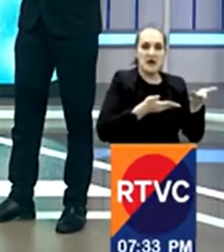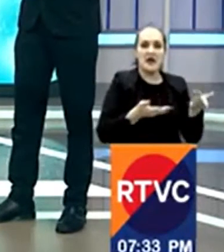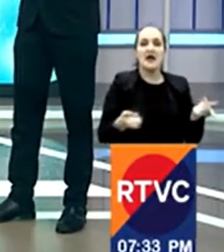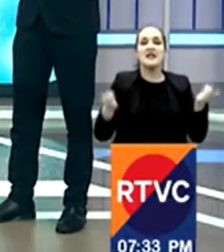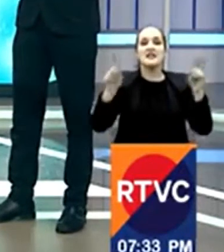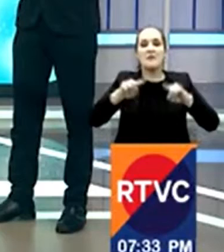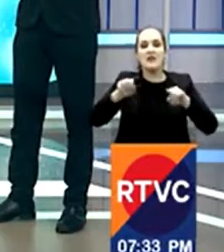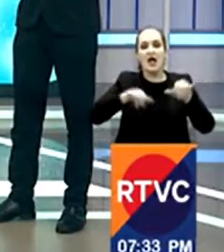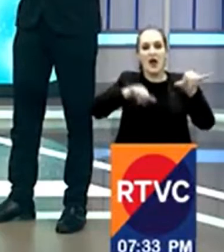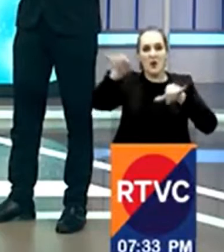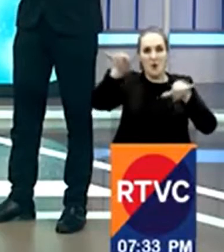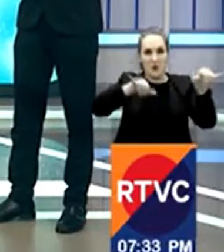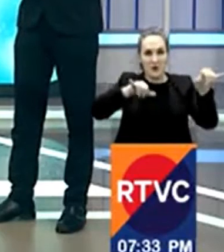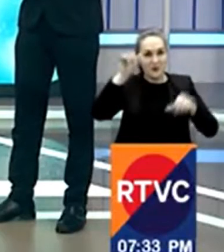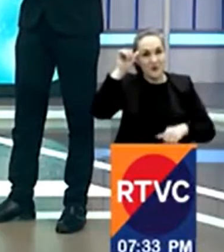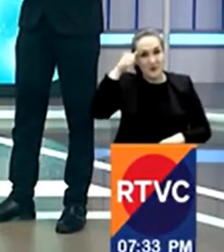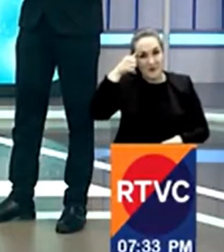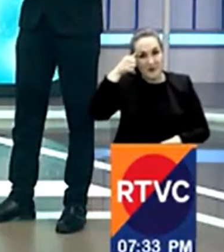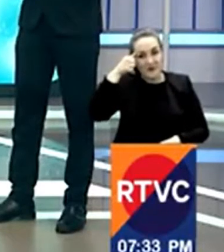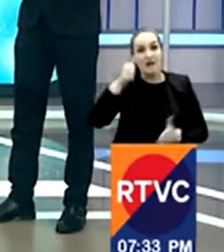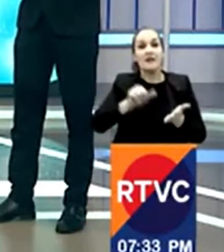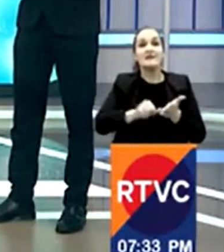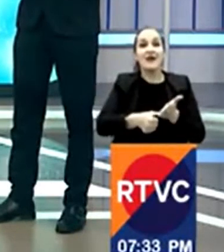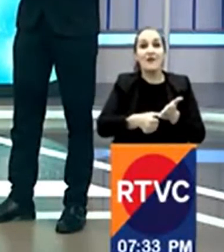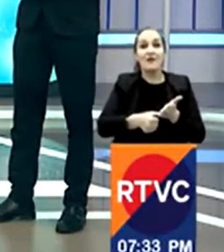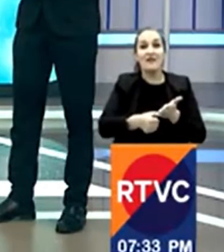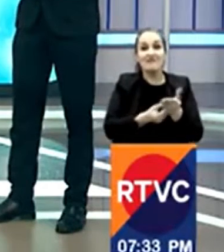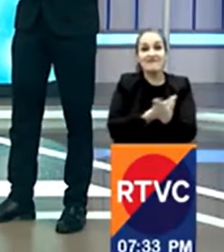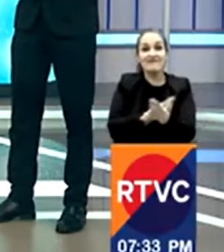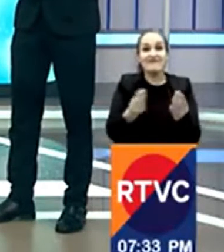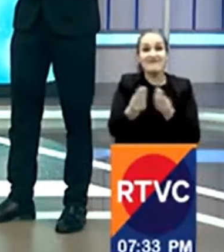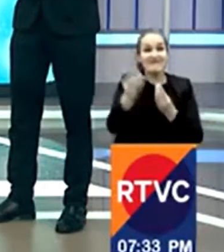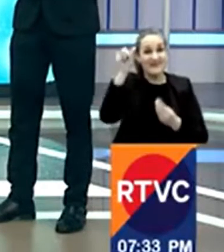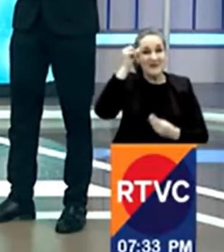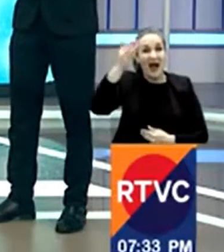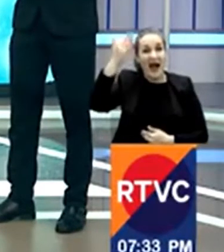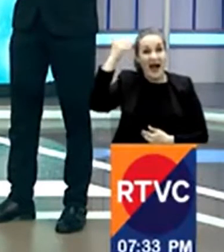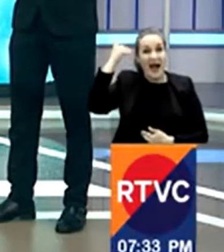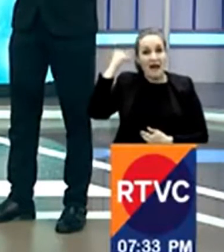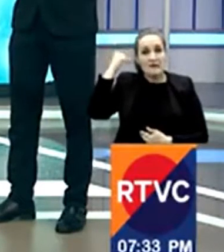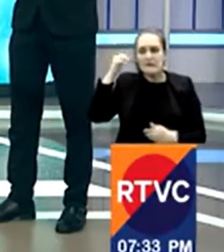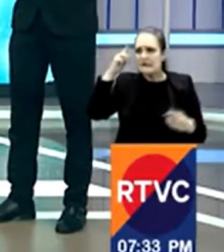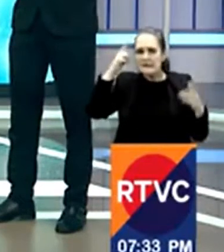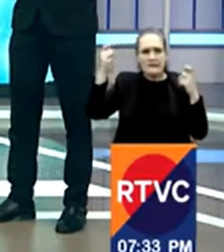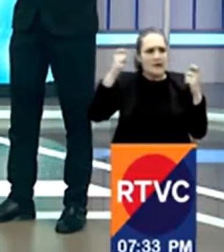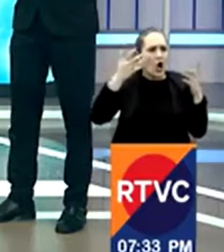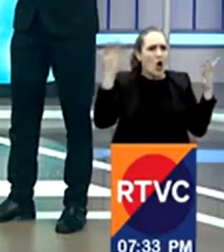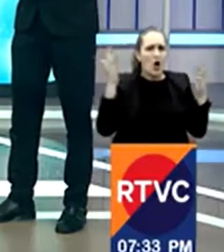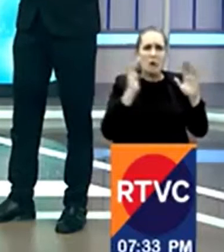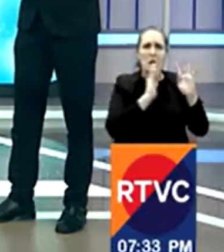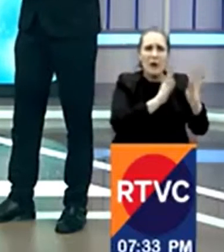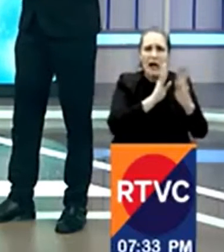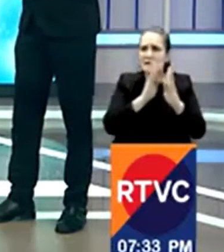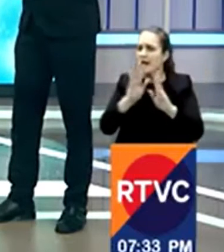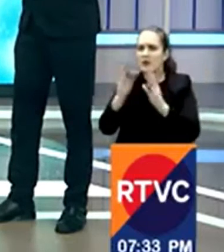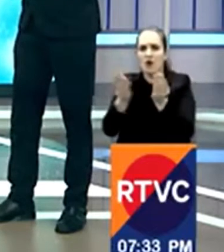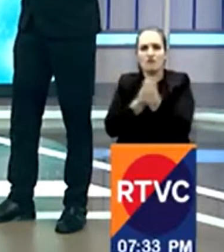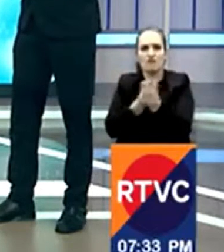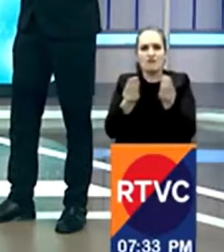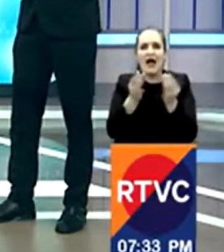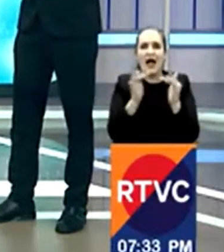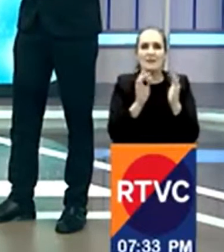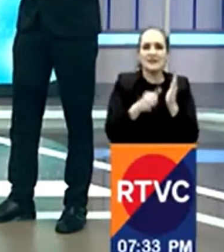los aeropuertos. Recordemos, el pico y cédula fue una de las principales medidas adoptadas para evitar las aglomeraciones. También, Mateo